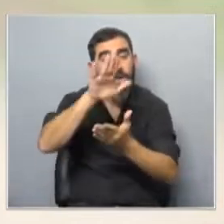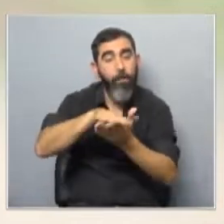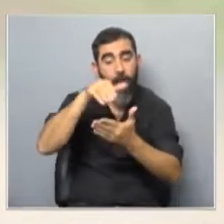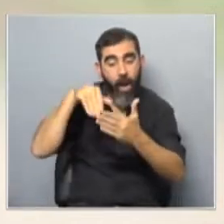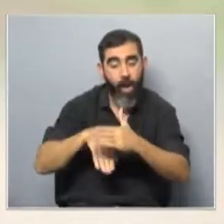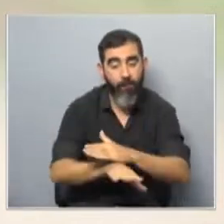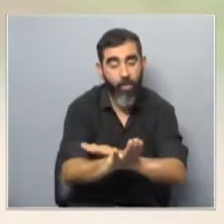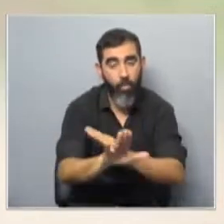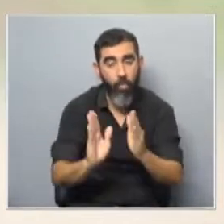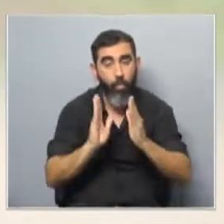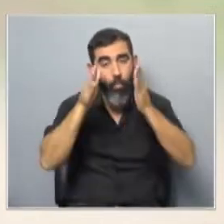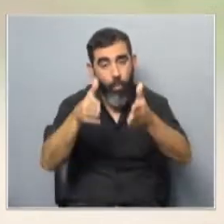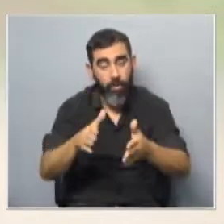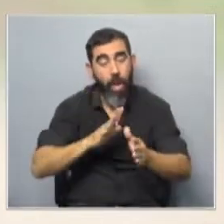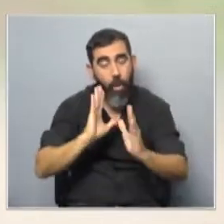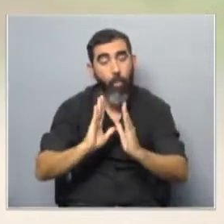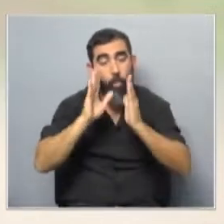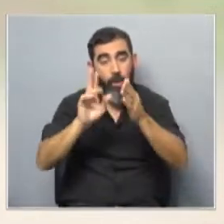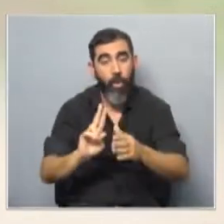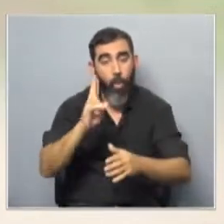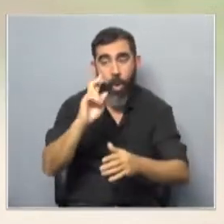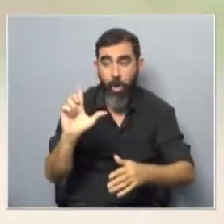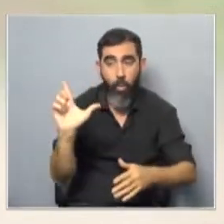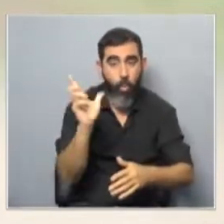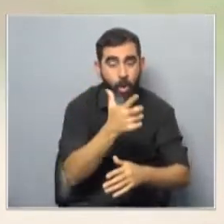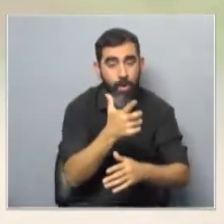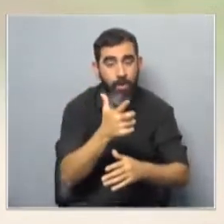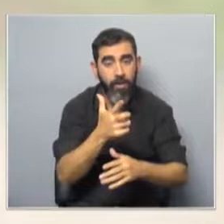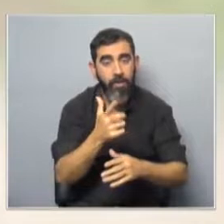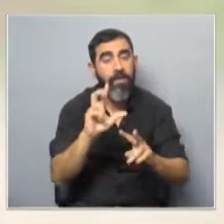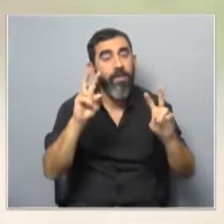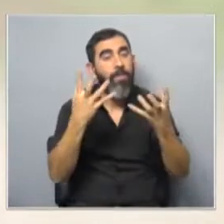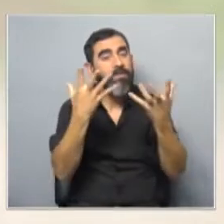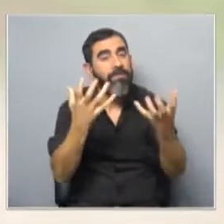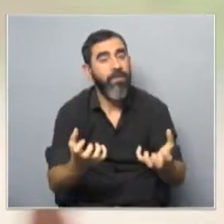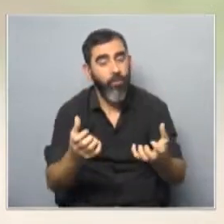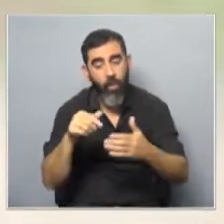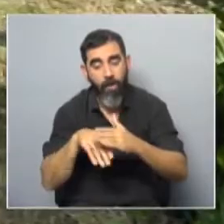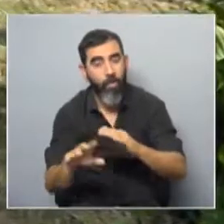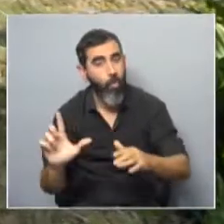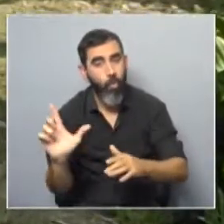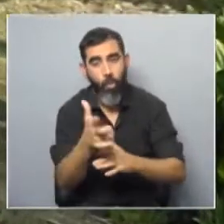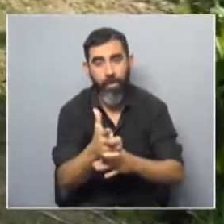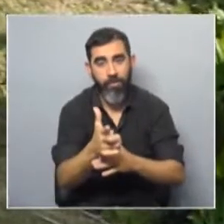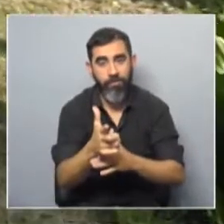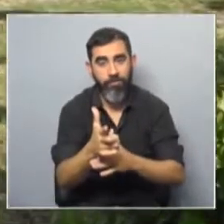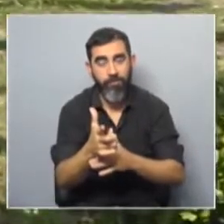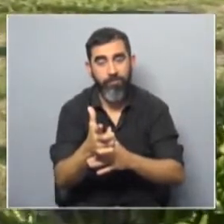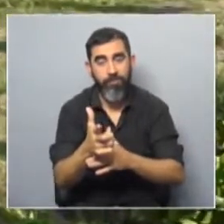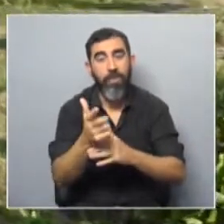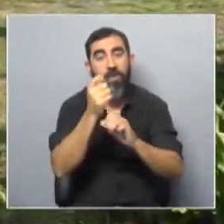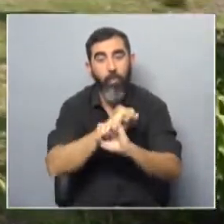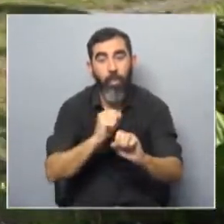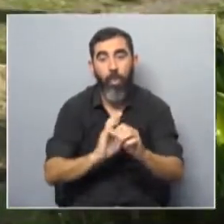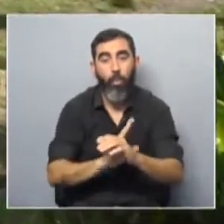puentes. Hay puentes en Uruguay que no tienen lo que le llamamos franja seca, es un espacio bajo el puente que no esté el curso de agua que permita a la